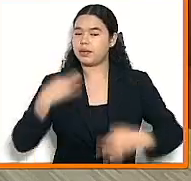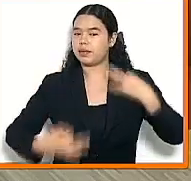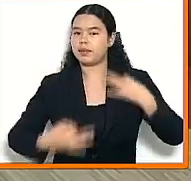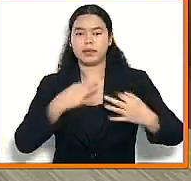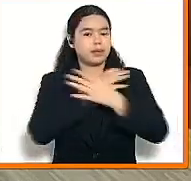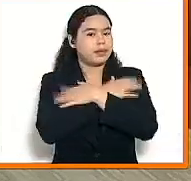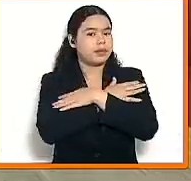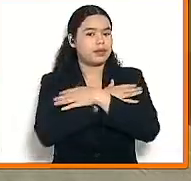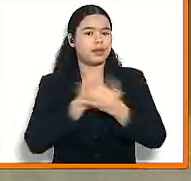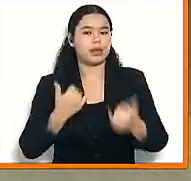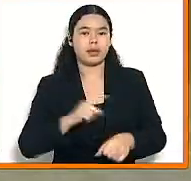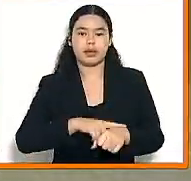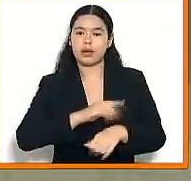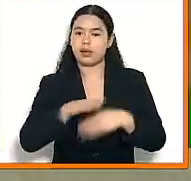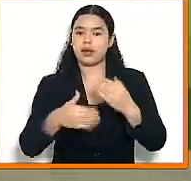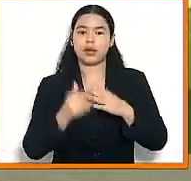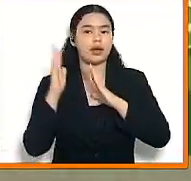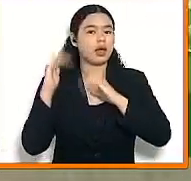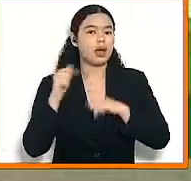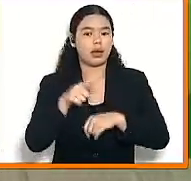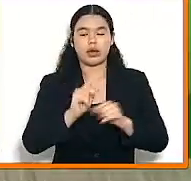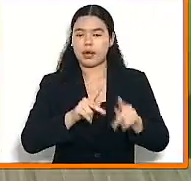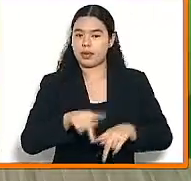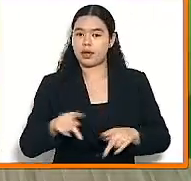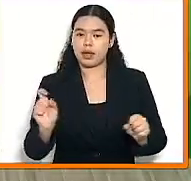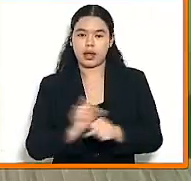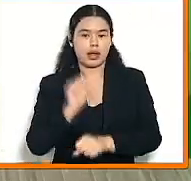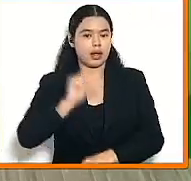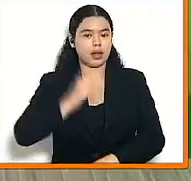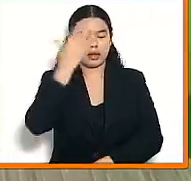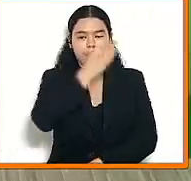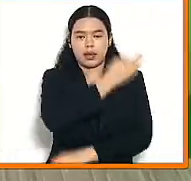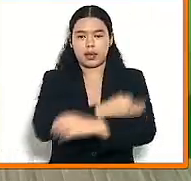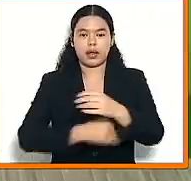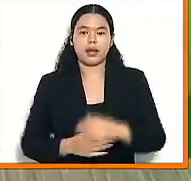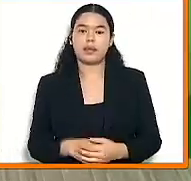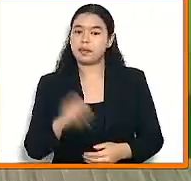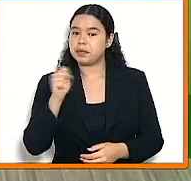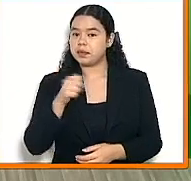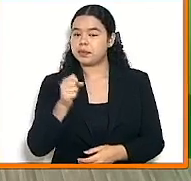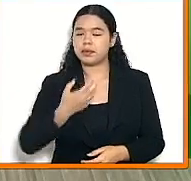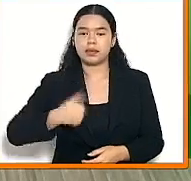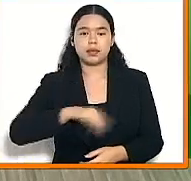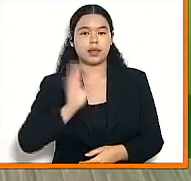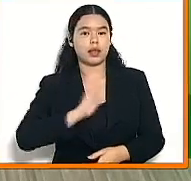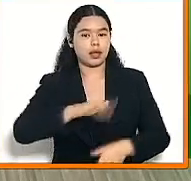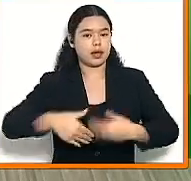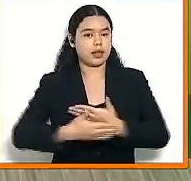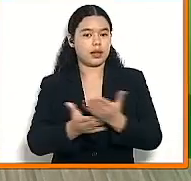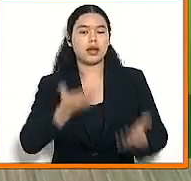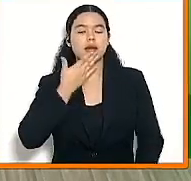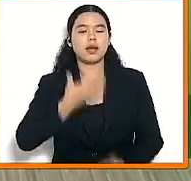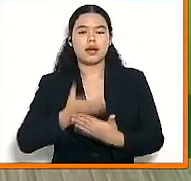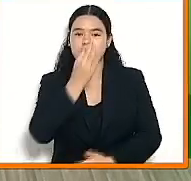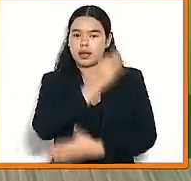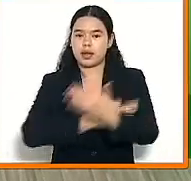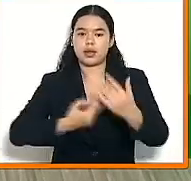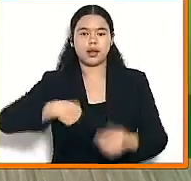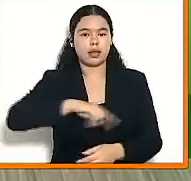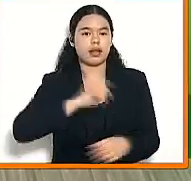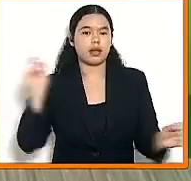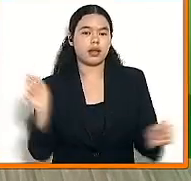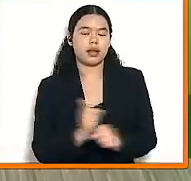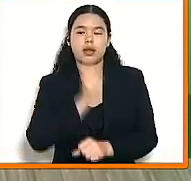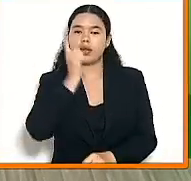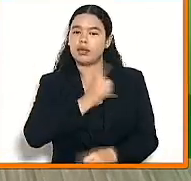Muchas felicidades. Espero que tengamos muchos ganadores en esta linda tarde, Cecilia. Así es, Madeline. Nos despedimos deseándoles una linda tarde. Nosotros nos ganamos